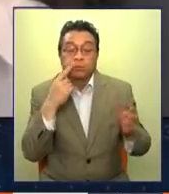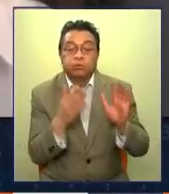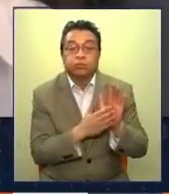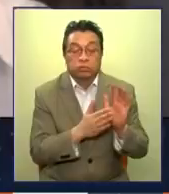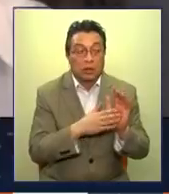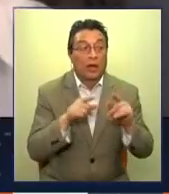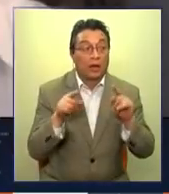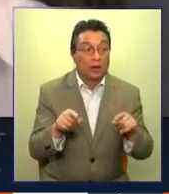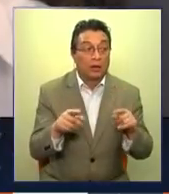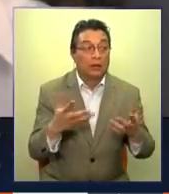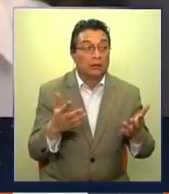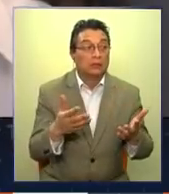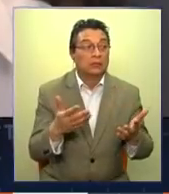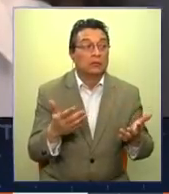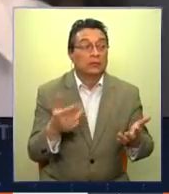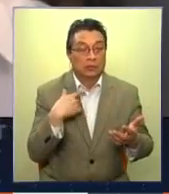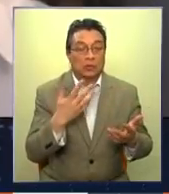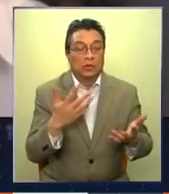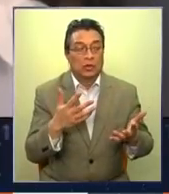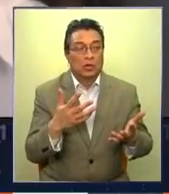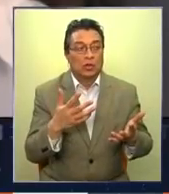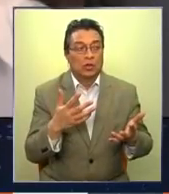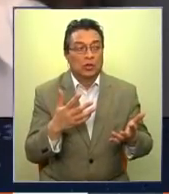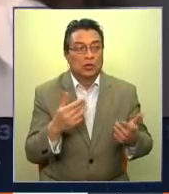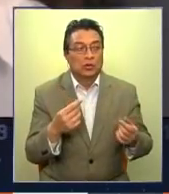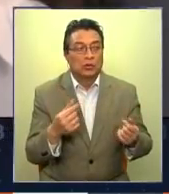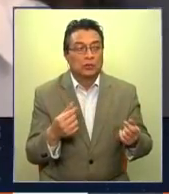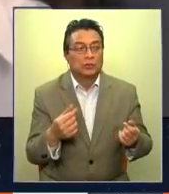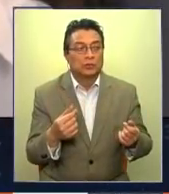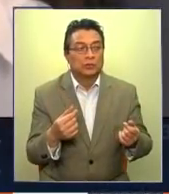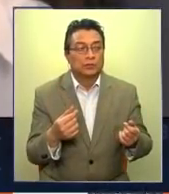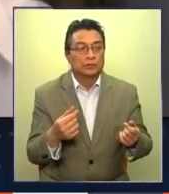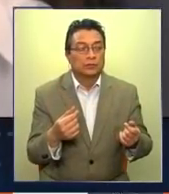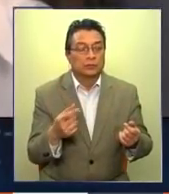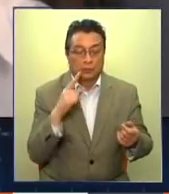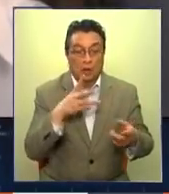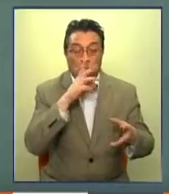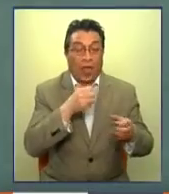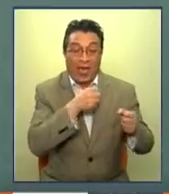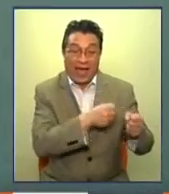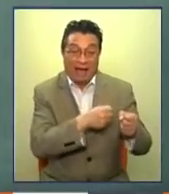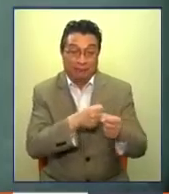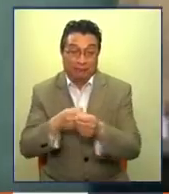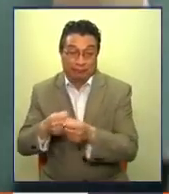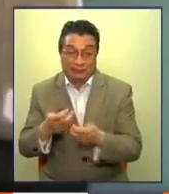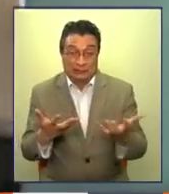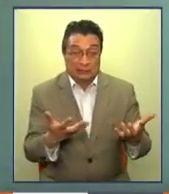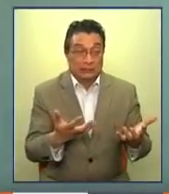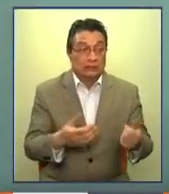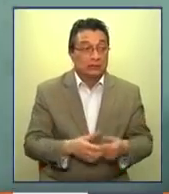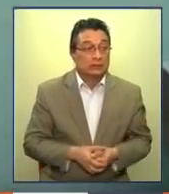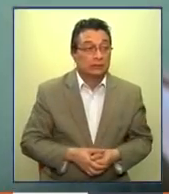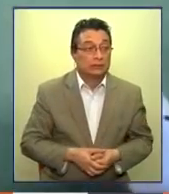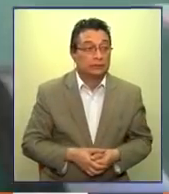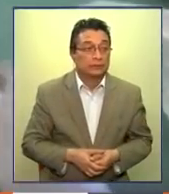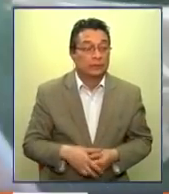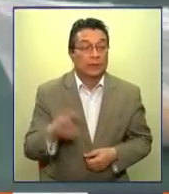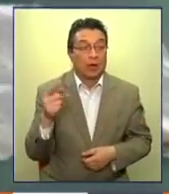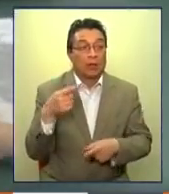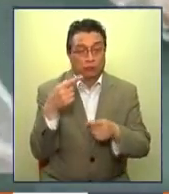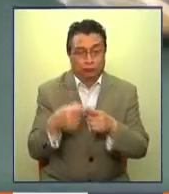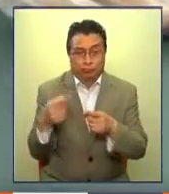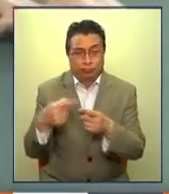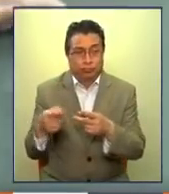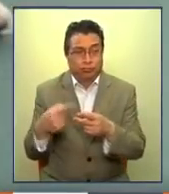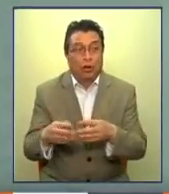de unas especies de ametralladoras. De todo encontraron, si